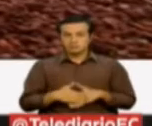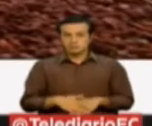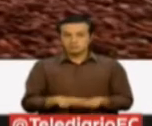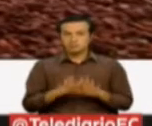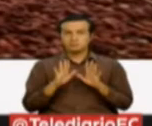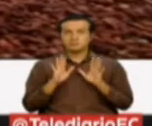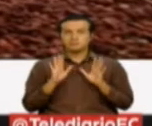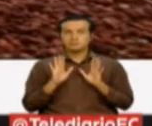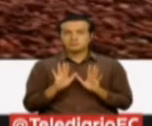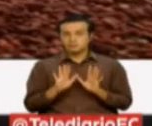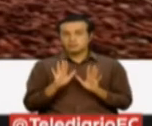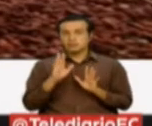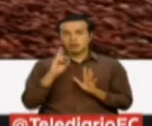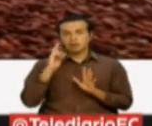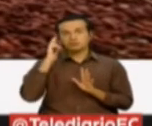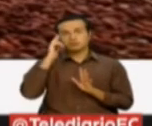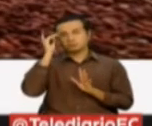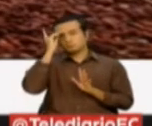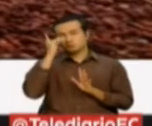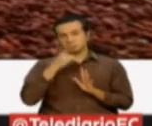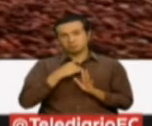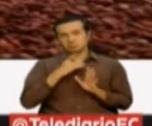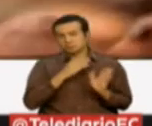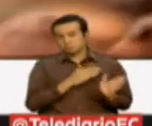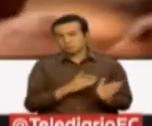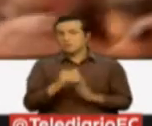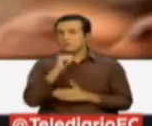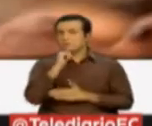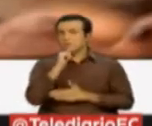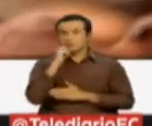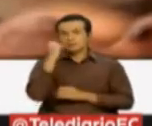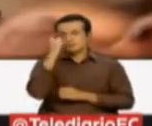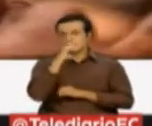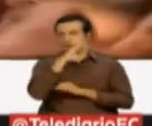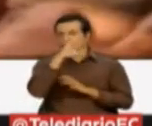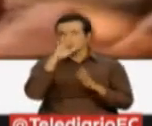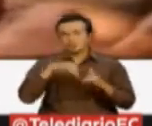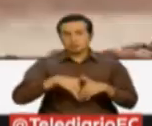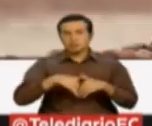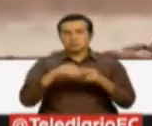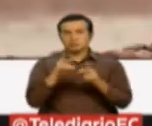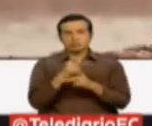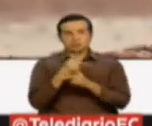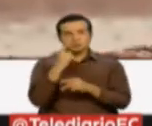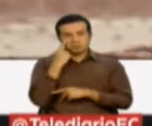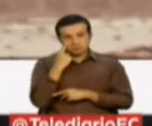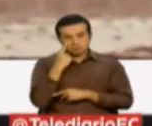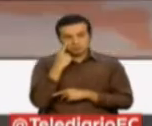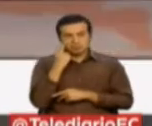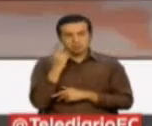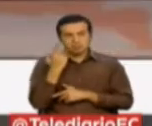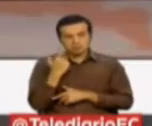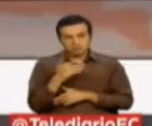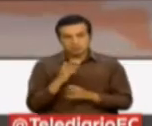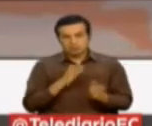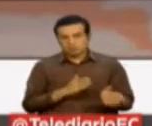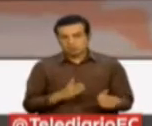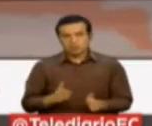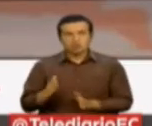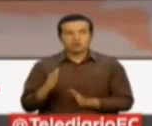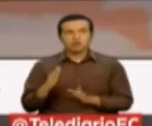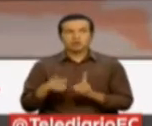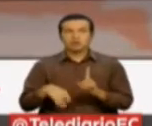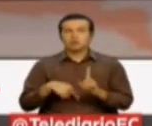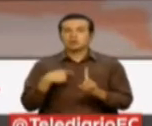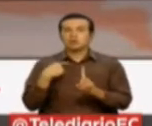razonables aunque no se despeja del todo el camino para llegar a una plena reactivación productiva pero si yo me quedo con el lado positivo